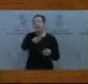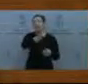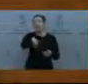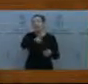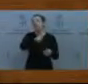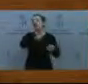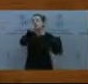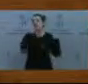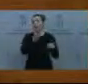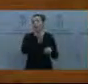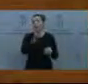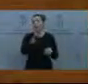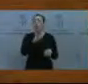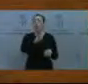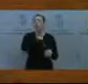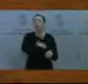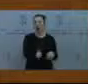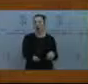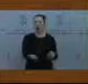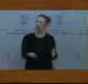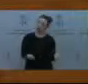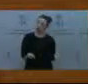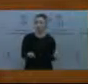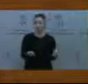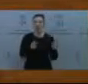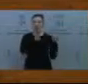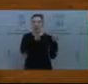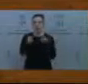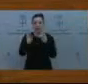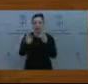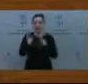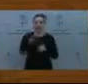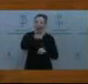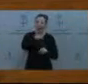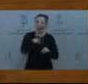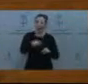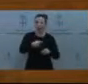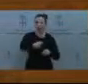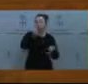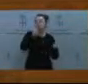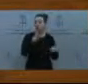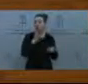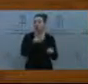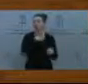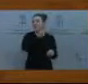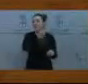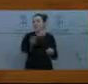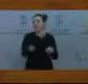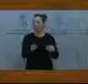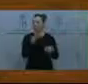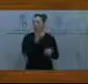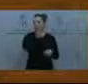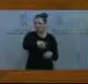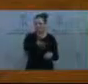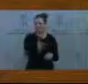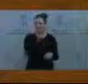otras muchas materias, estos del PP tienen razón, porque tienen preocupaciones realistas